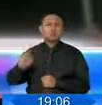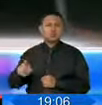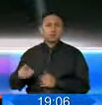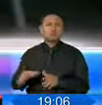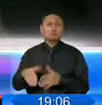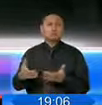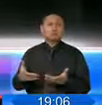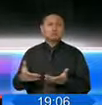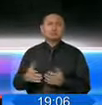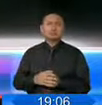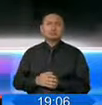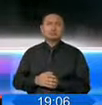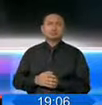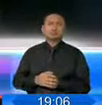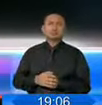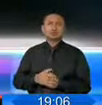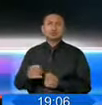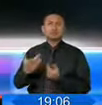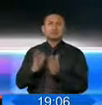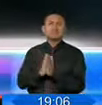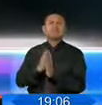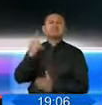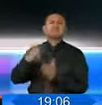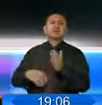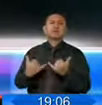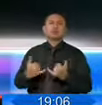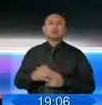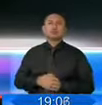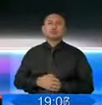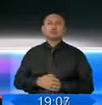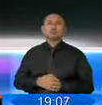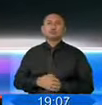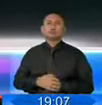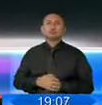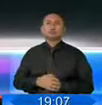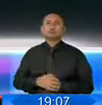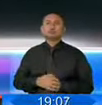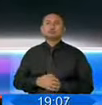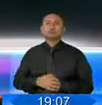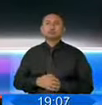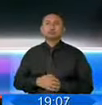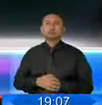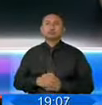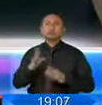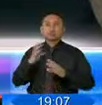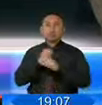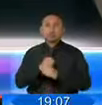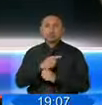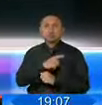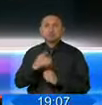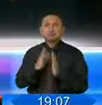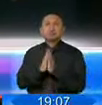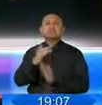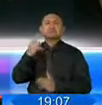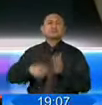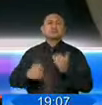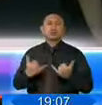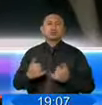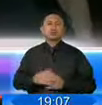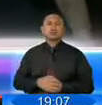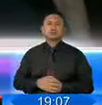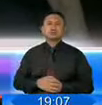justamente qué es lo que están solicitando esta noche. Buenas noches, Pepito, buenas noches. Cuéntenos qué está solicitando el gremio periodístico el día de hoy